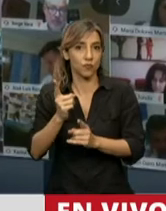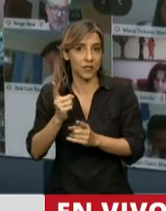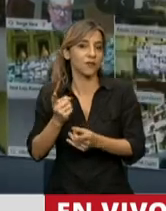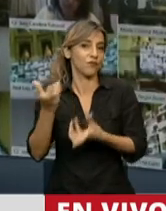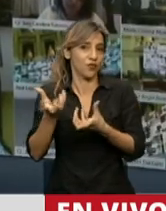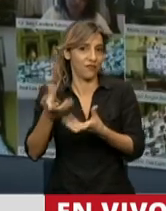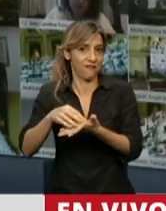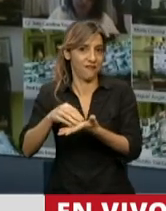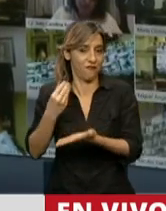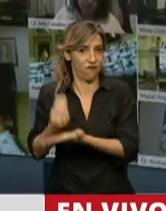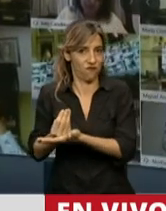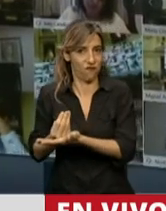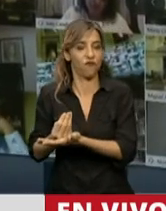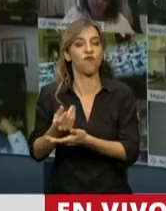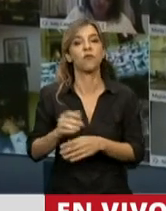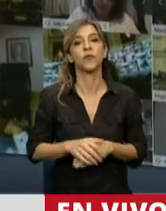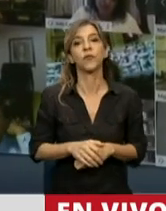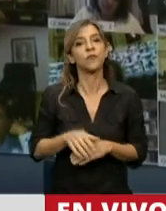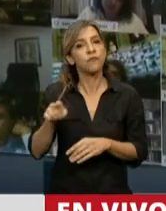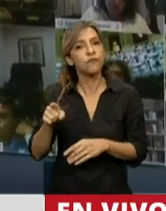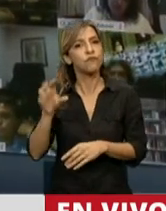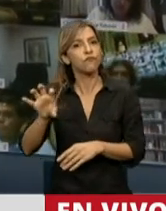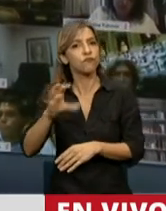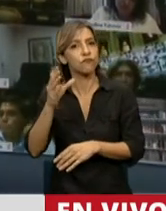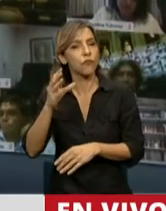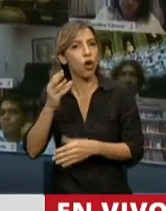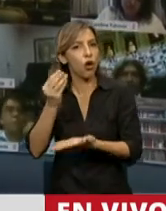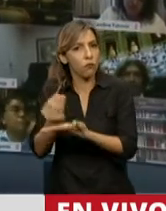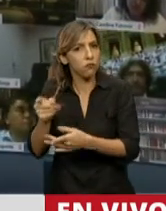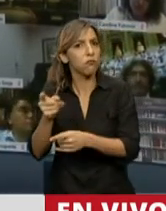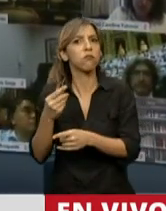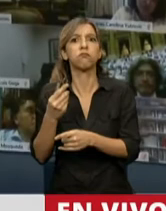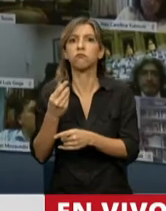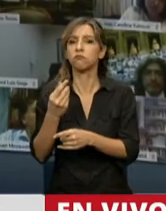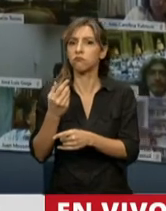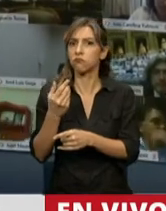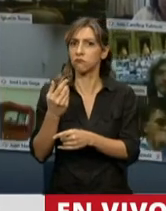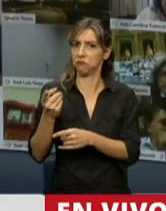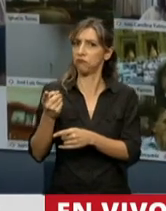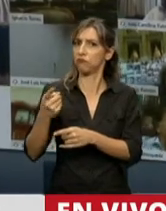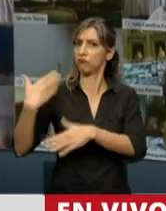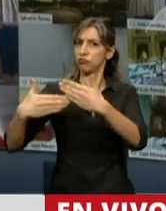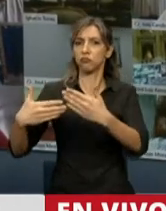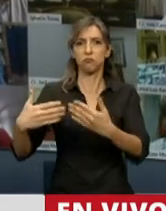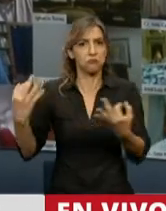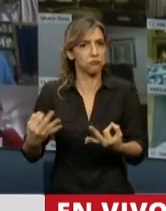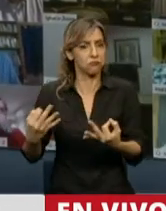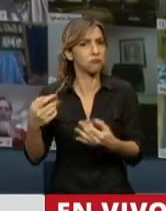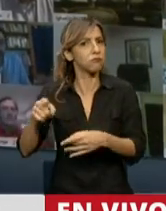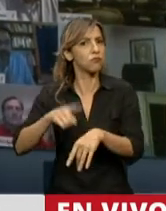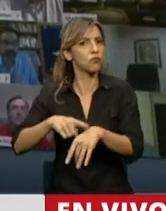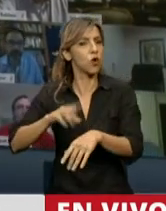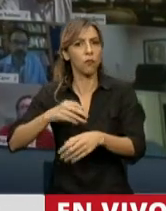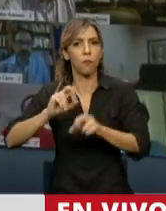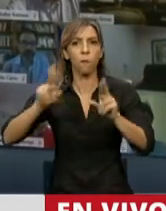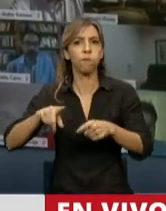Atlántico Sur. Este gobernador, que transformó el desarrollo de nuestra provincia para siempre, tuvo una política de integración muy clara